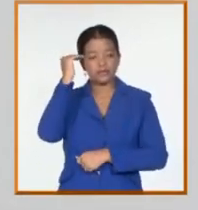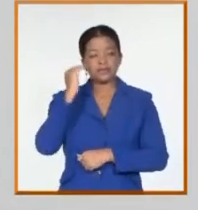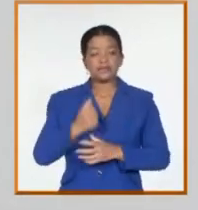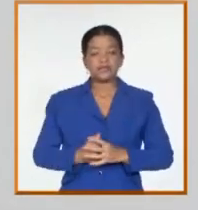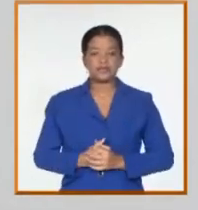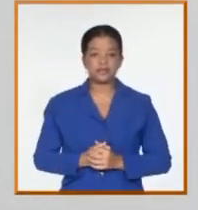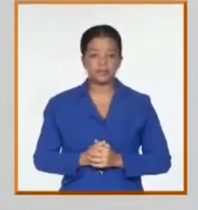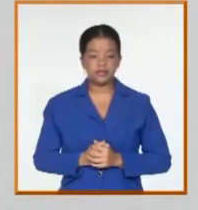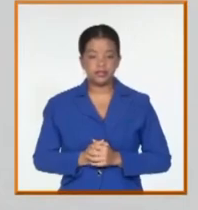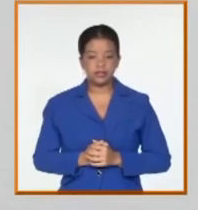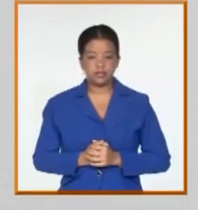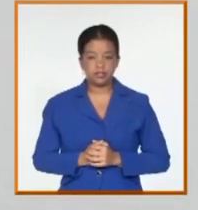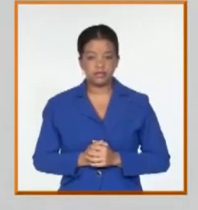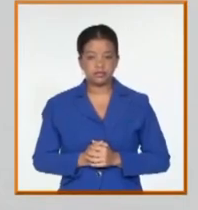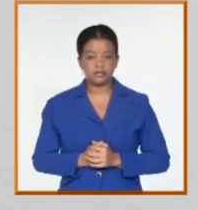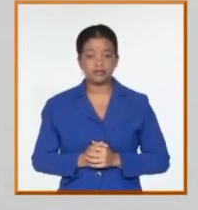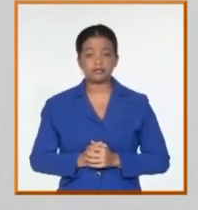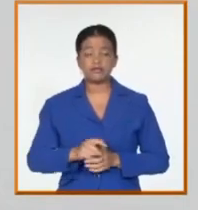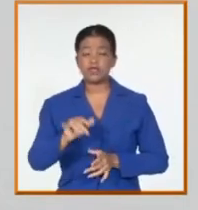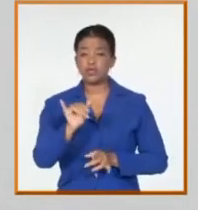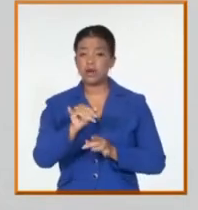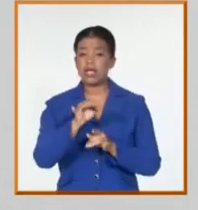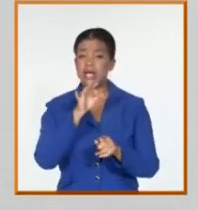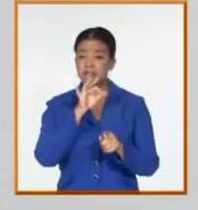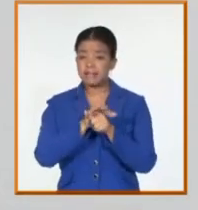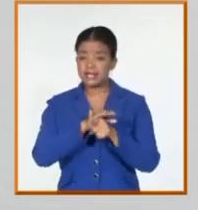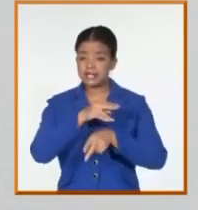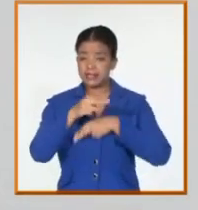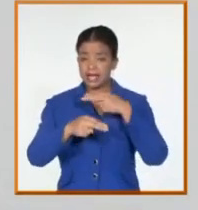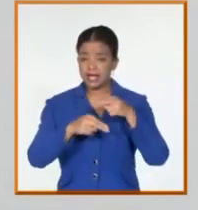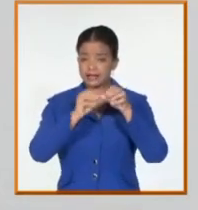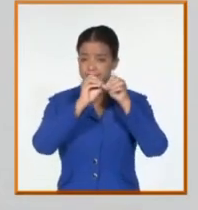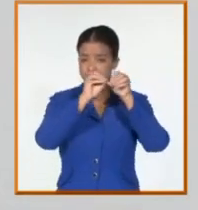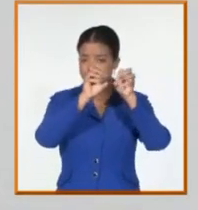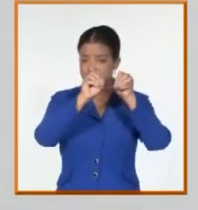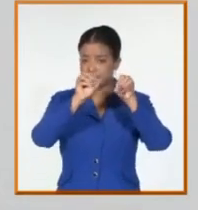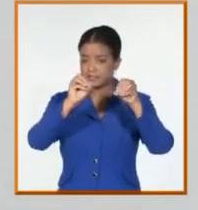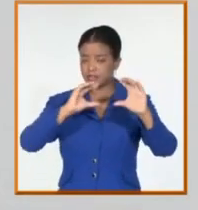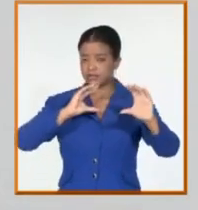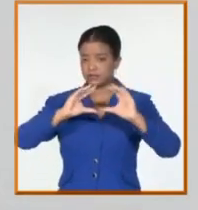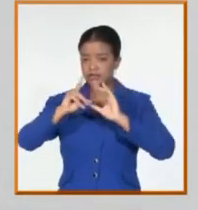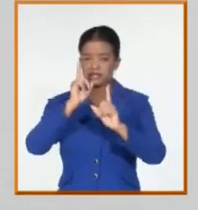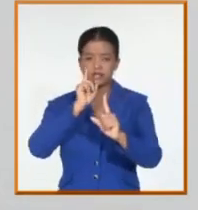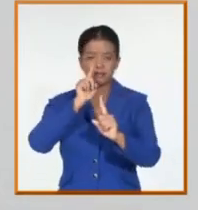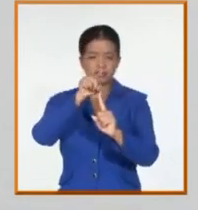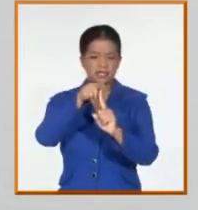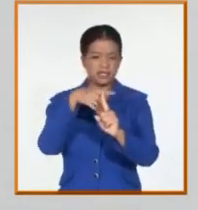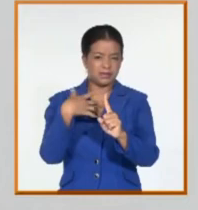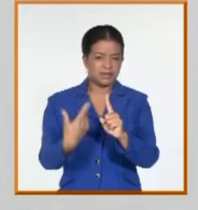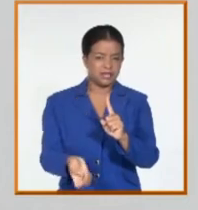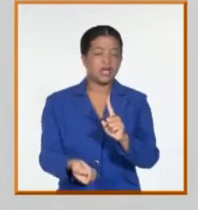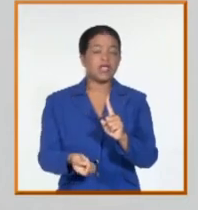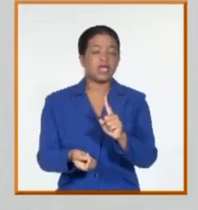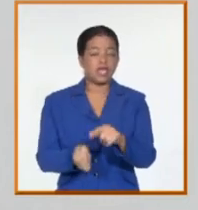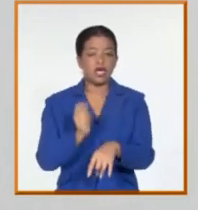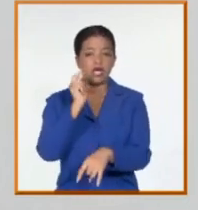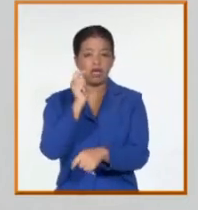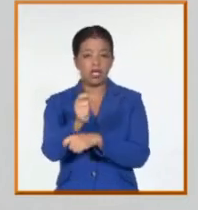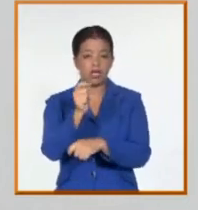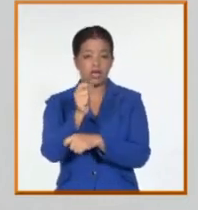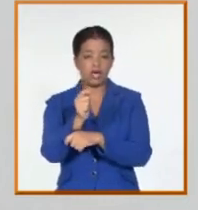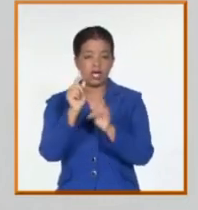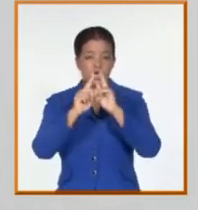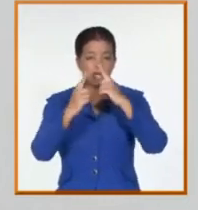vamos a comenzar a desarrollar una campaña de comunicación con el objetivo de Elevar la formación de